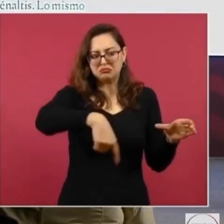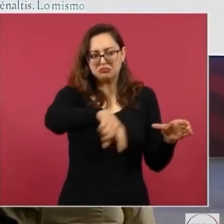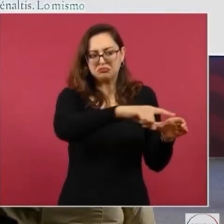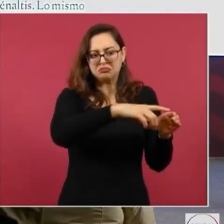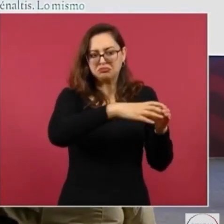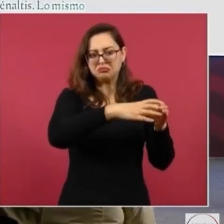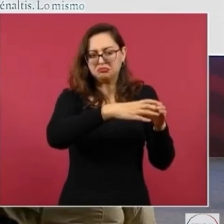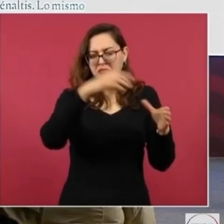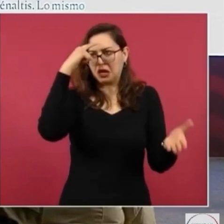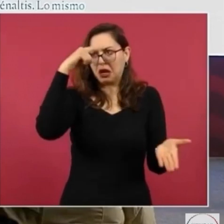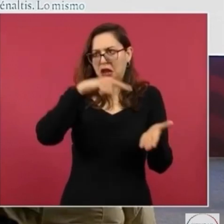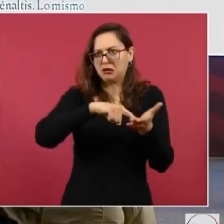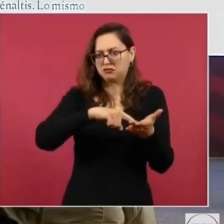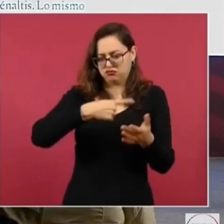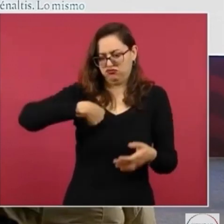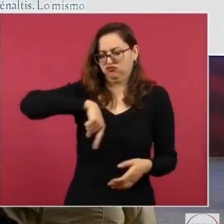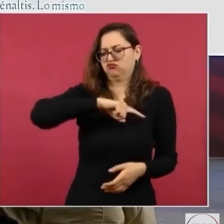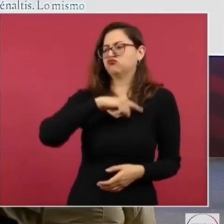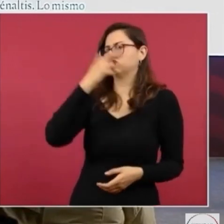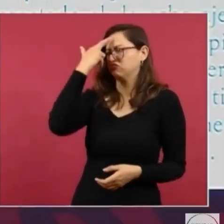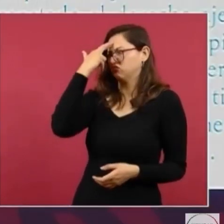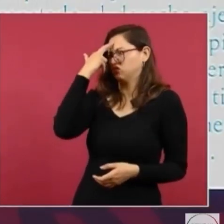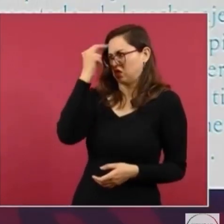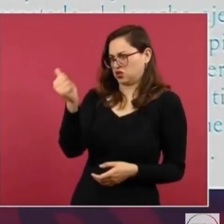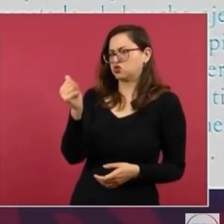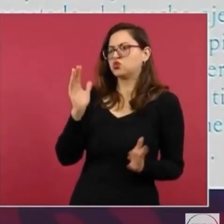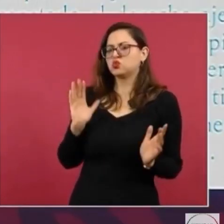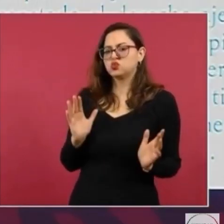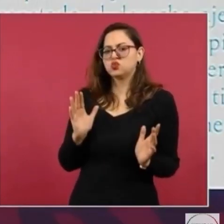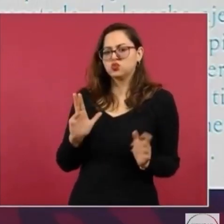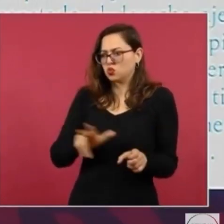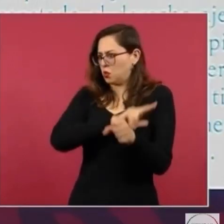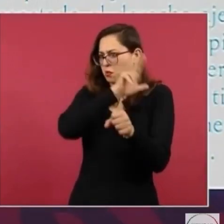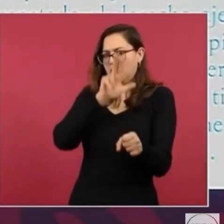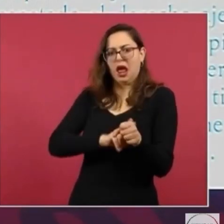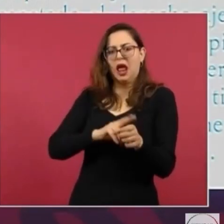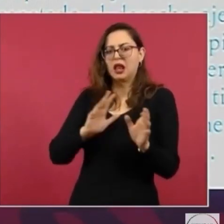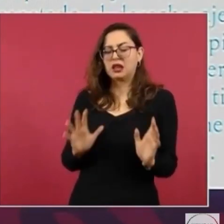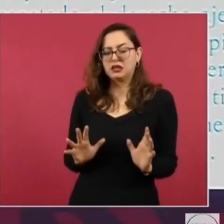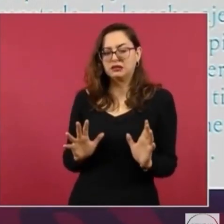o irracional. Ellos lo ven como algo normal.